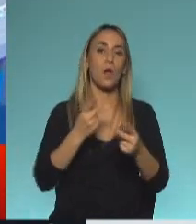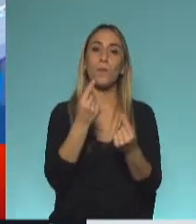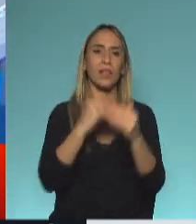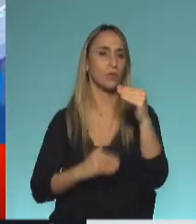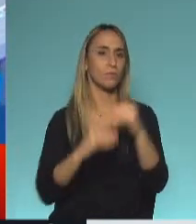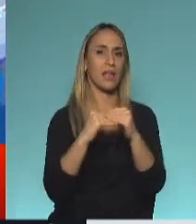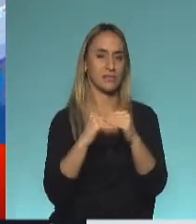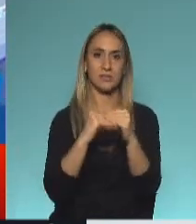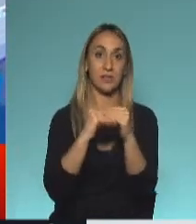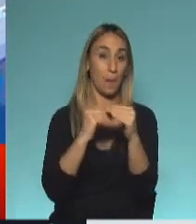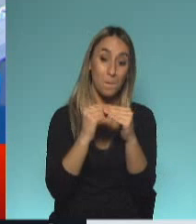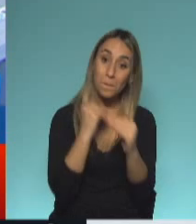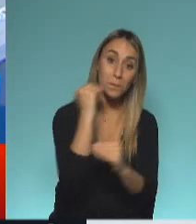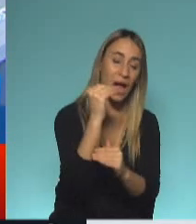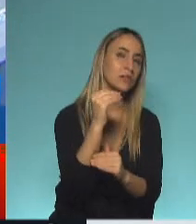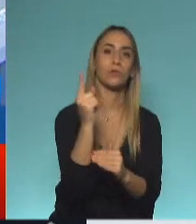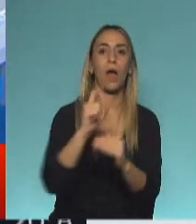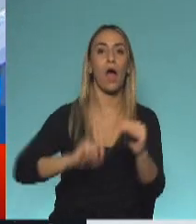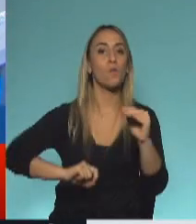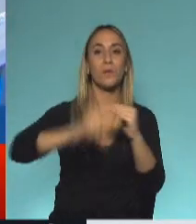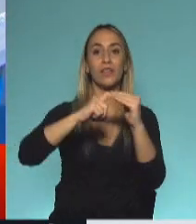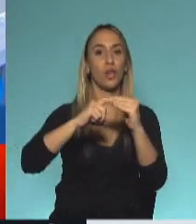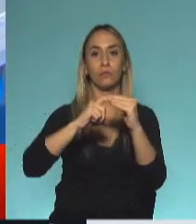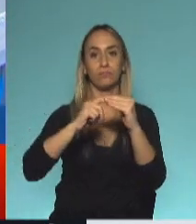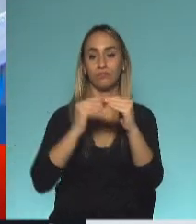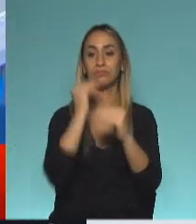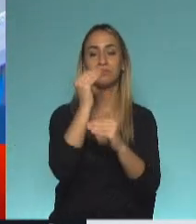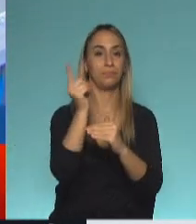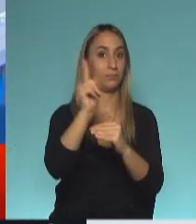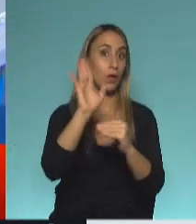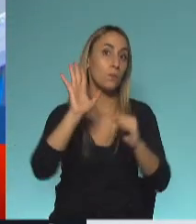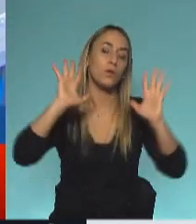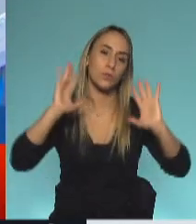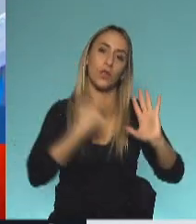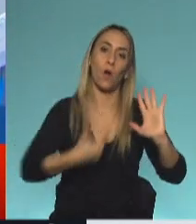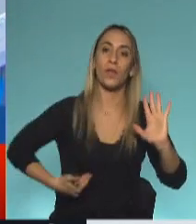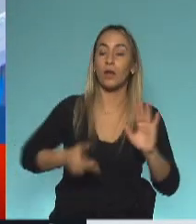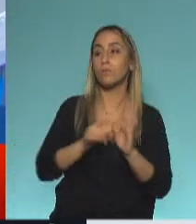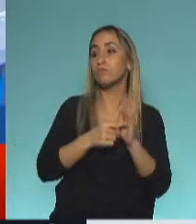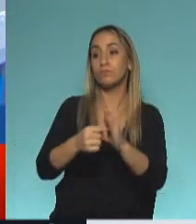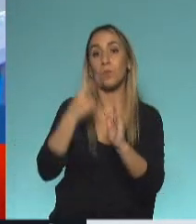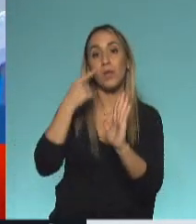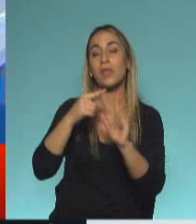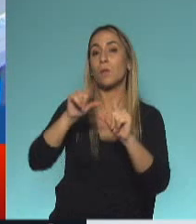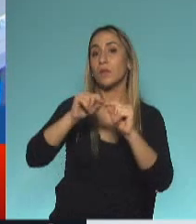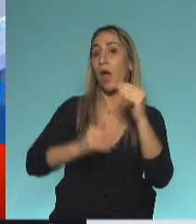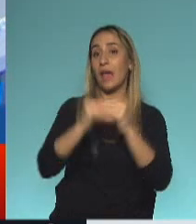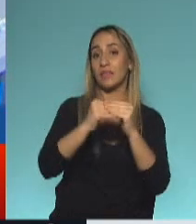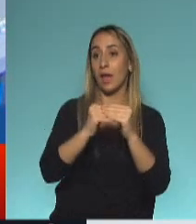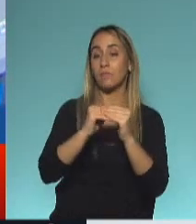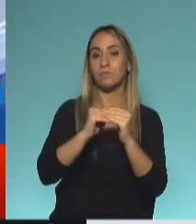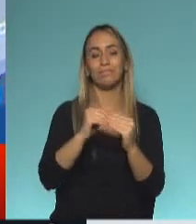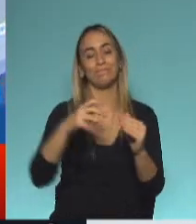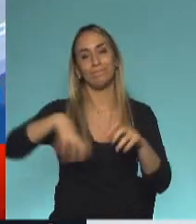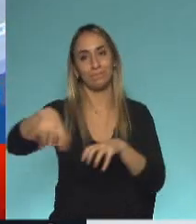más de lo que desde el gobierno se les permitía por supuesto que es una medida de emergencia pero no es algo que genere rentabilidad por